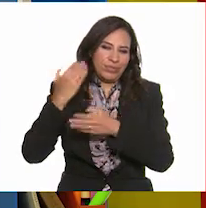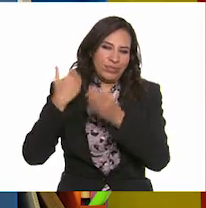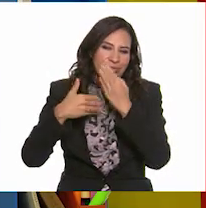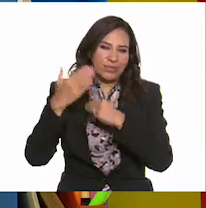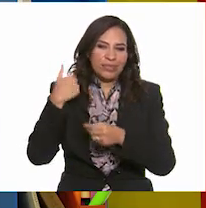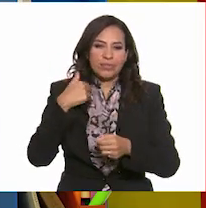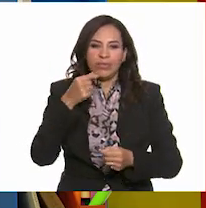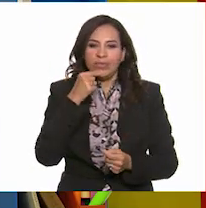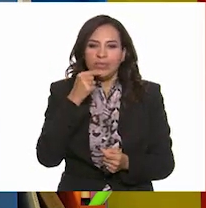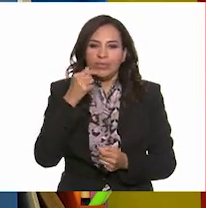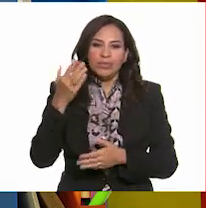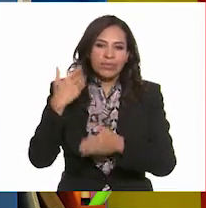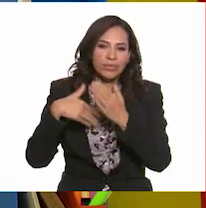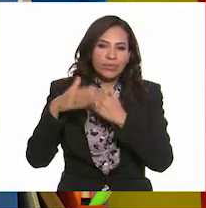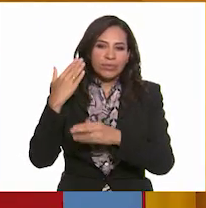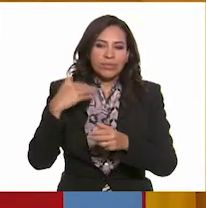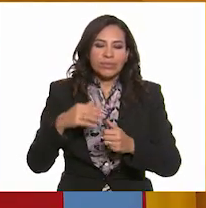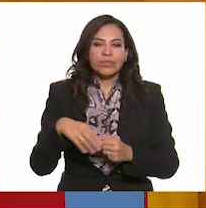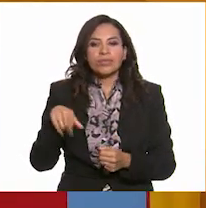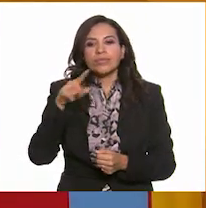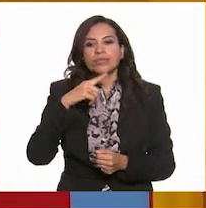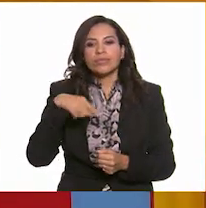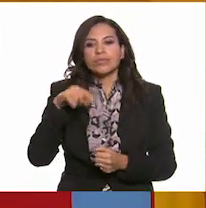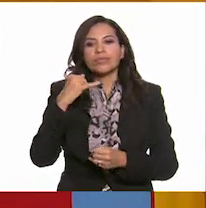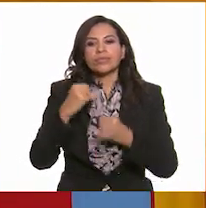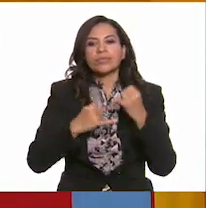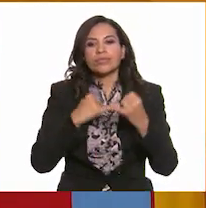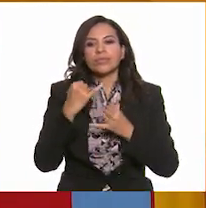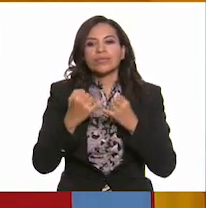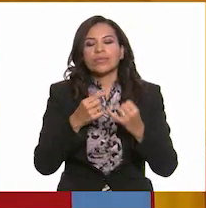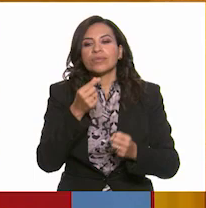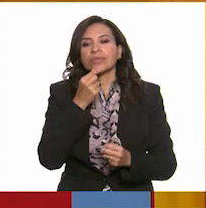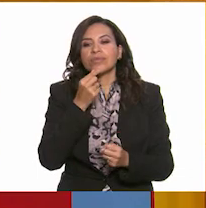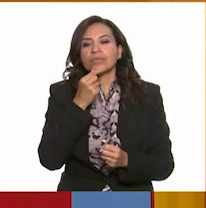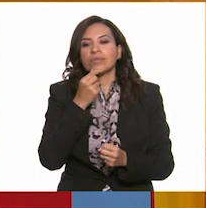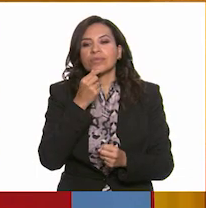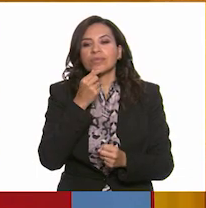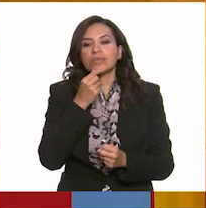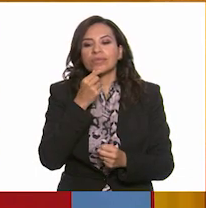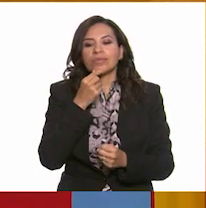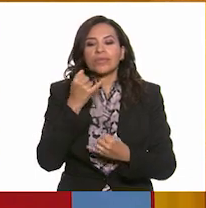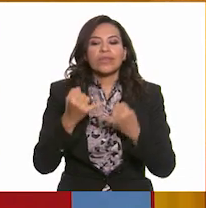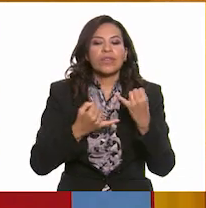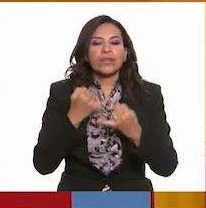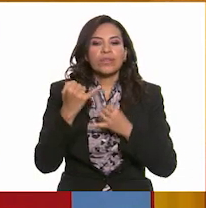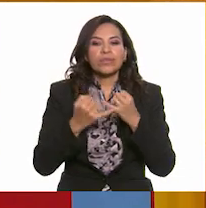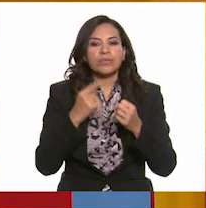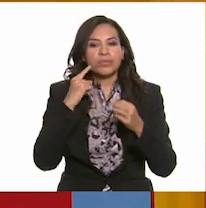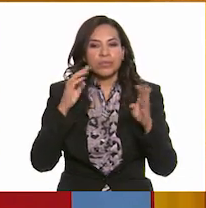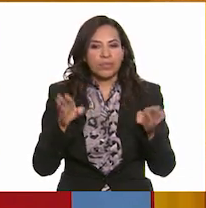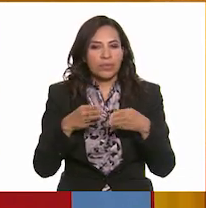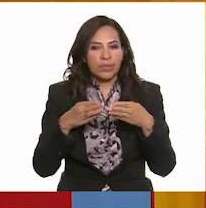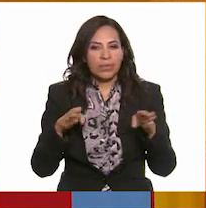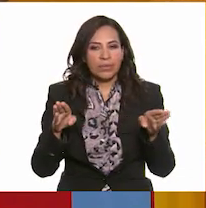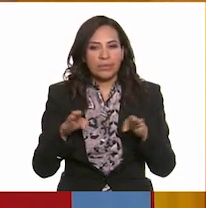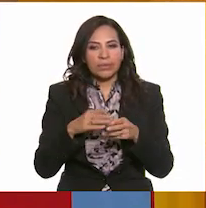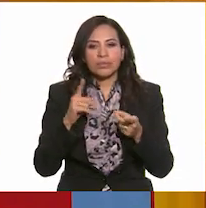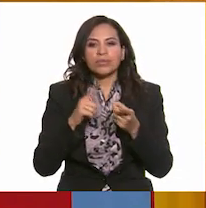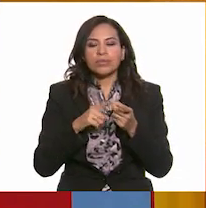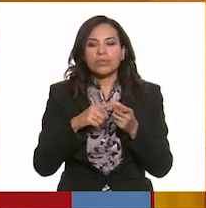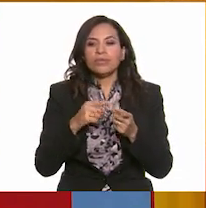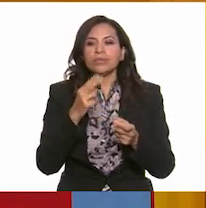cuando yo era niño, nosotros jugábamos, cuando éramos niños, jugábamos juegos musicales en